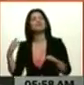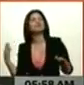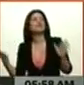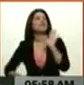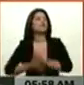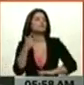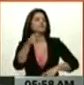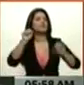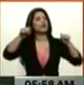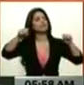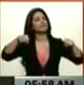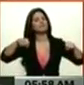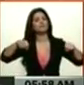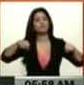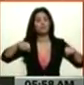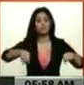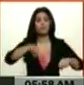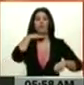chamito.